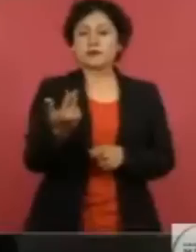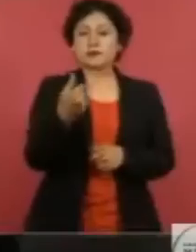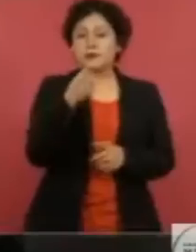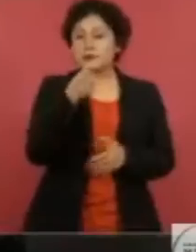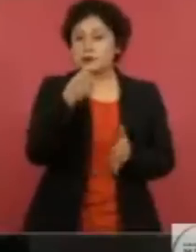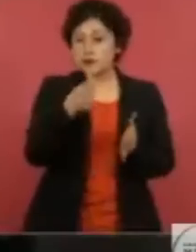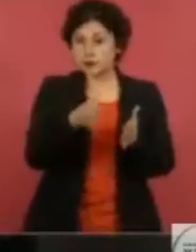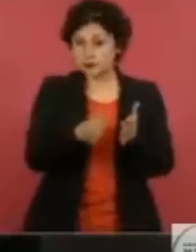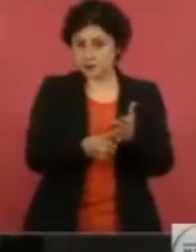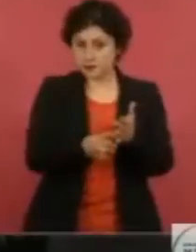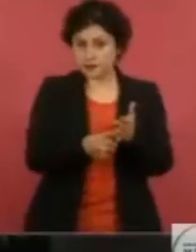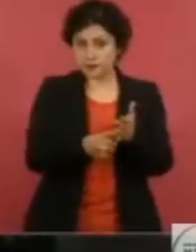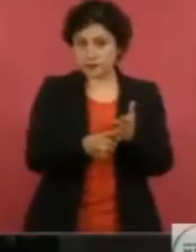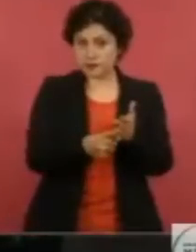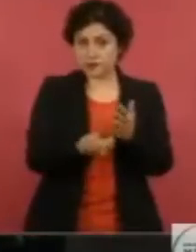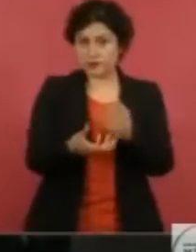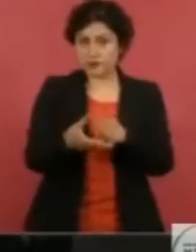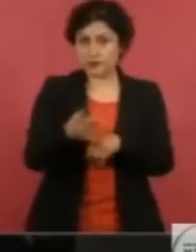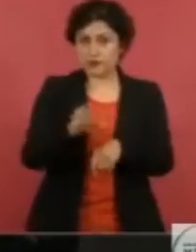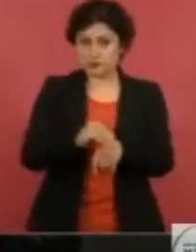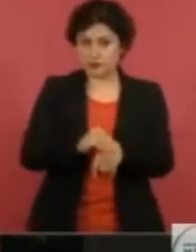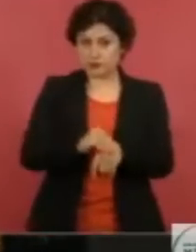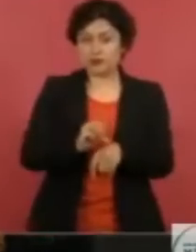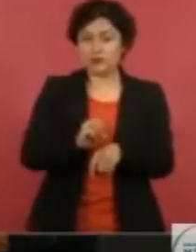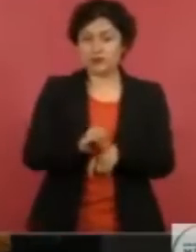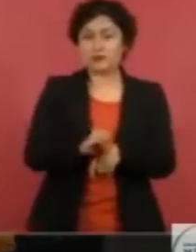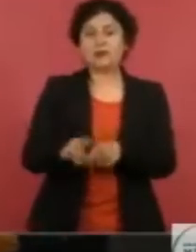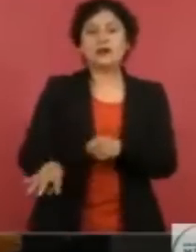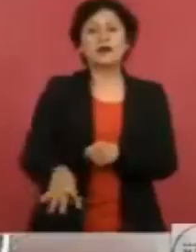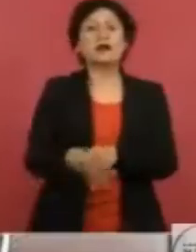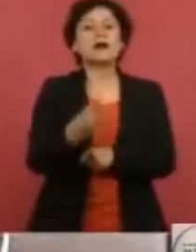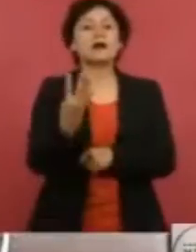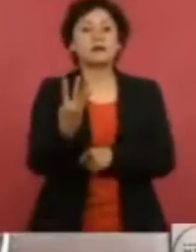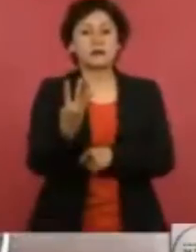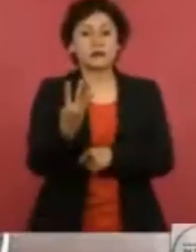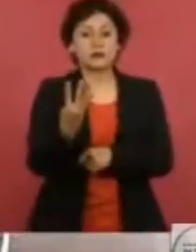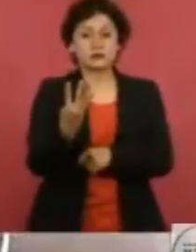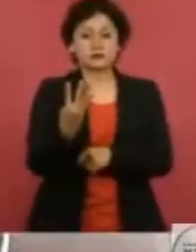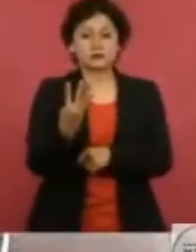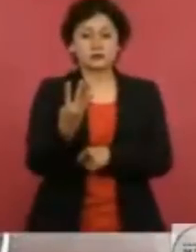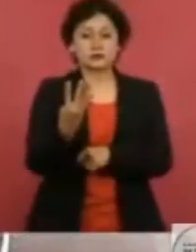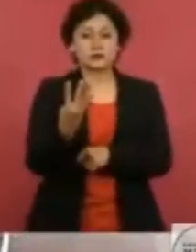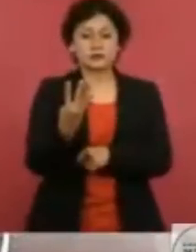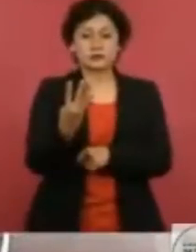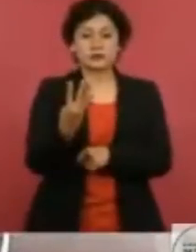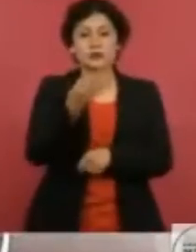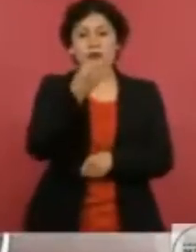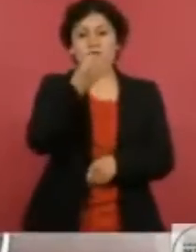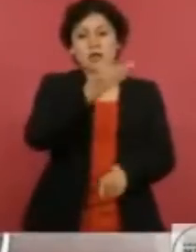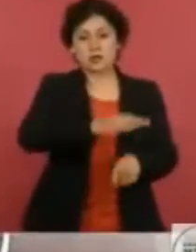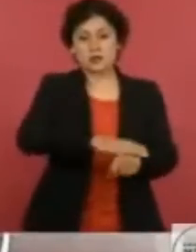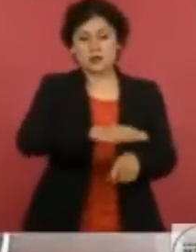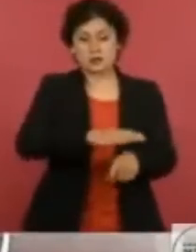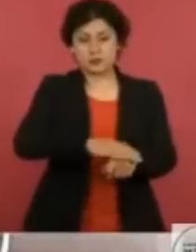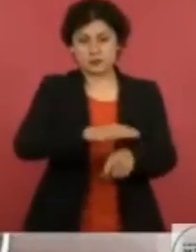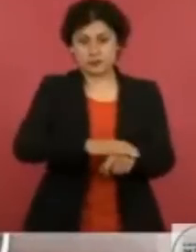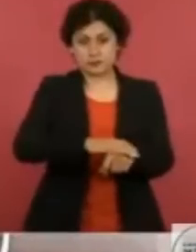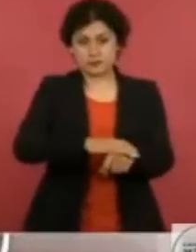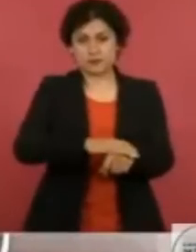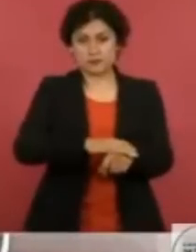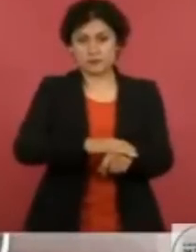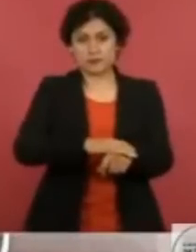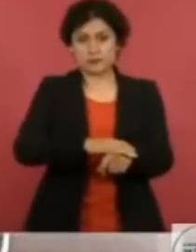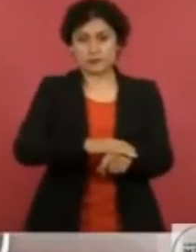hace la solicitud, el 14 se notifica